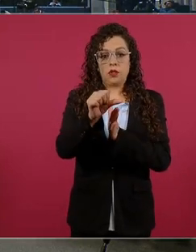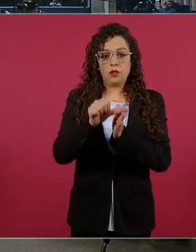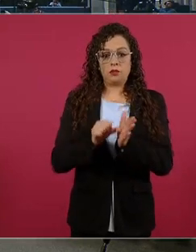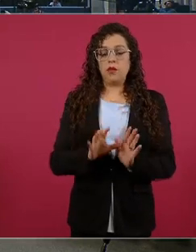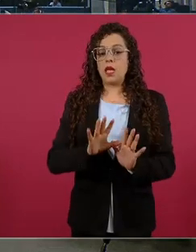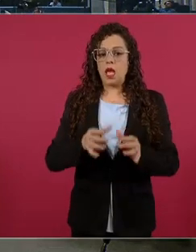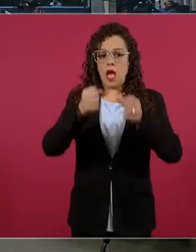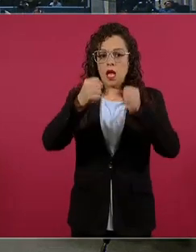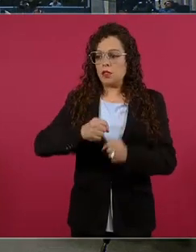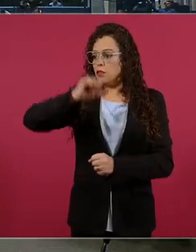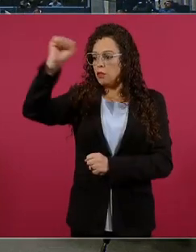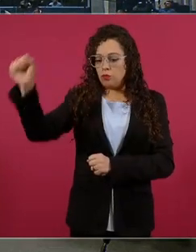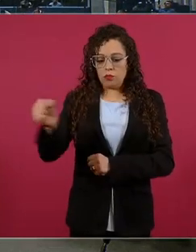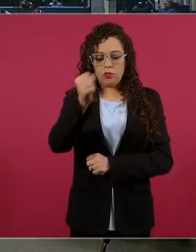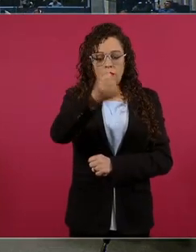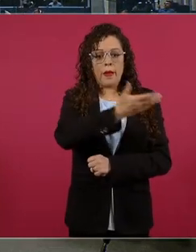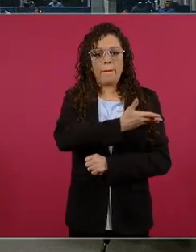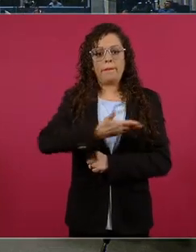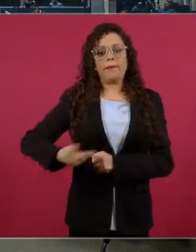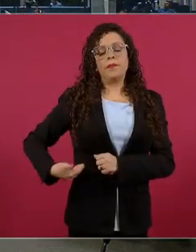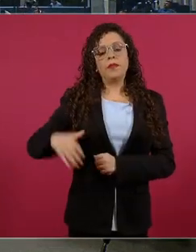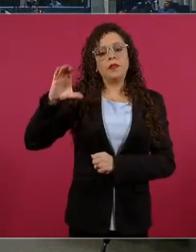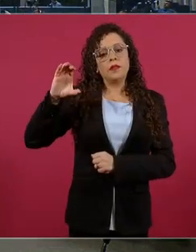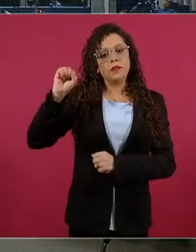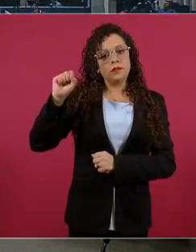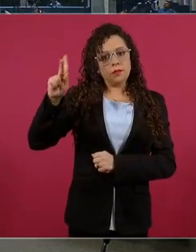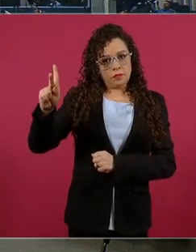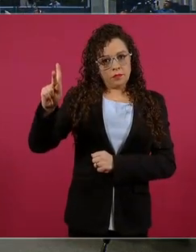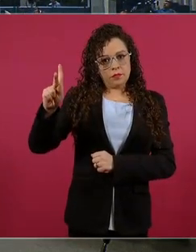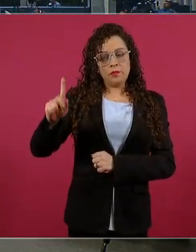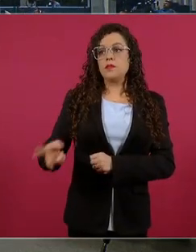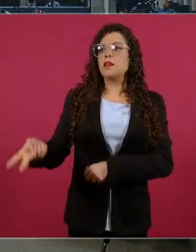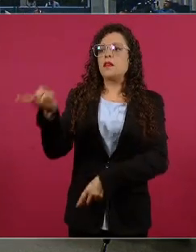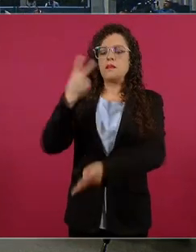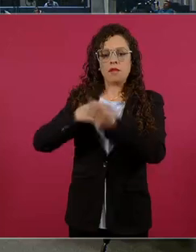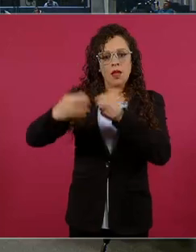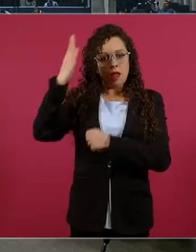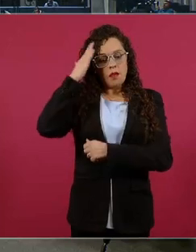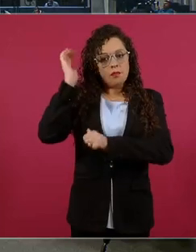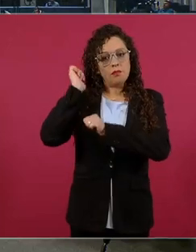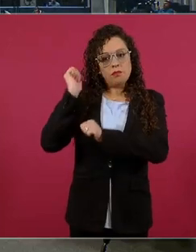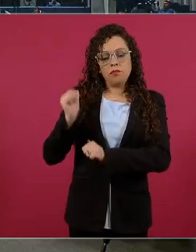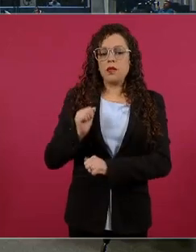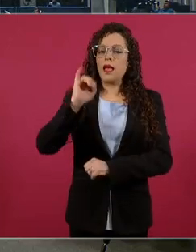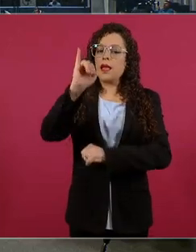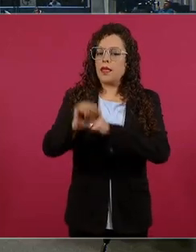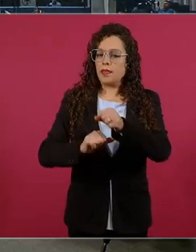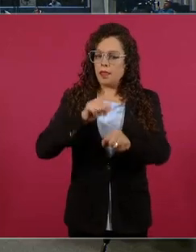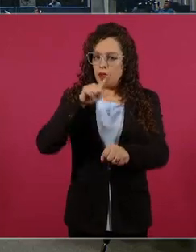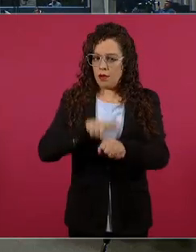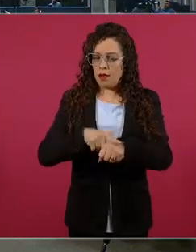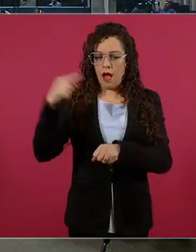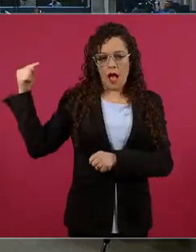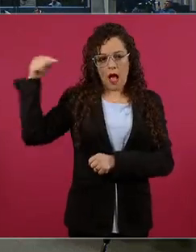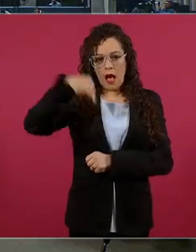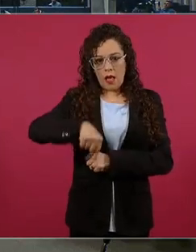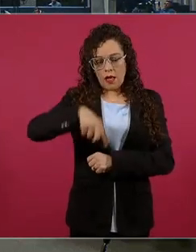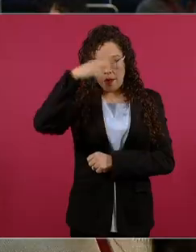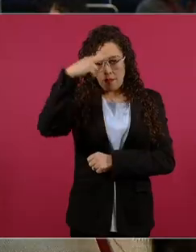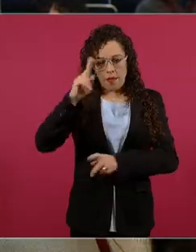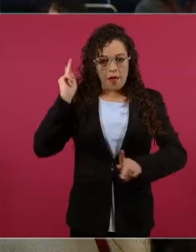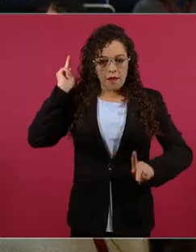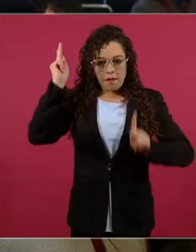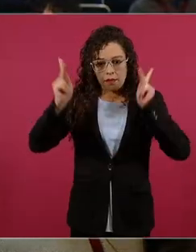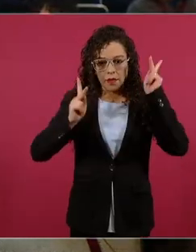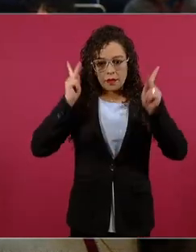y normalmente en este tipo de tomas de protestas pues vienen dirigentes internacionales, y una de las visitas cotidianas a los países